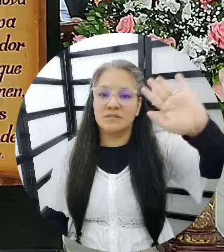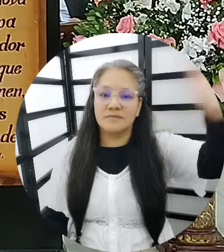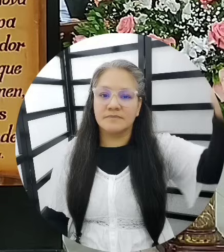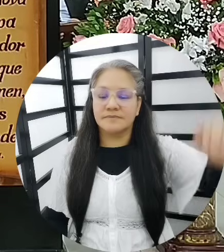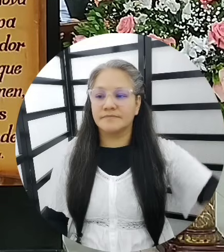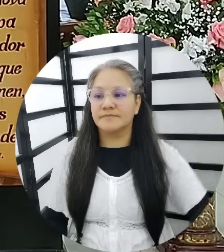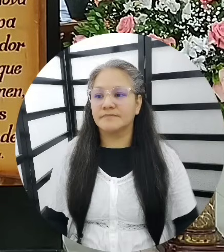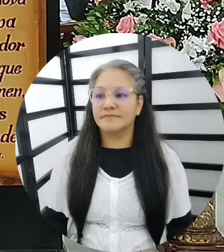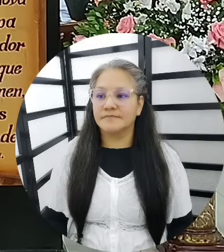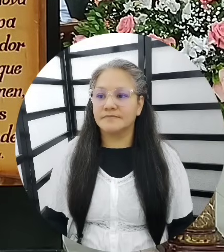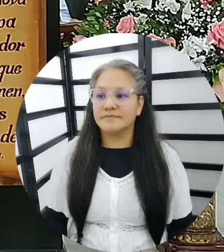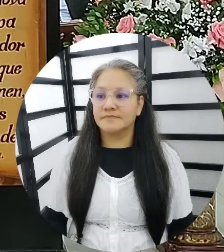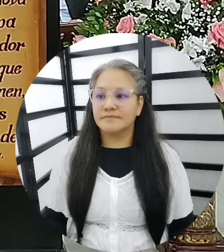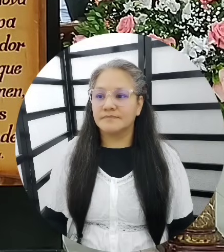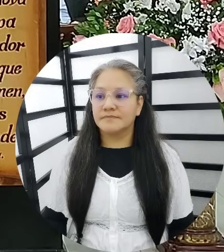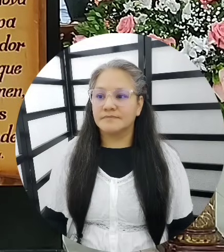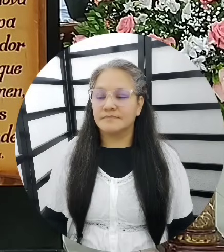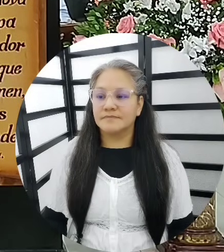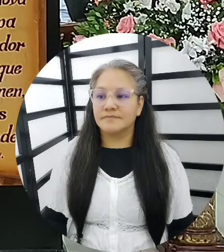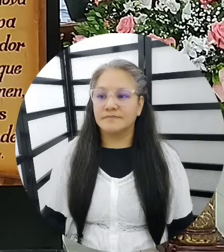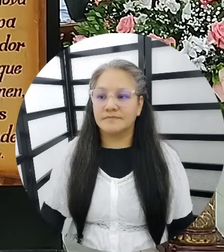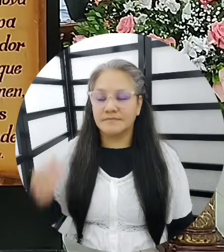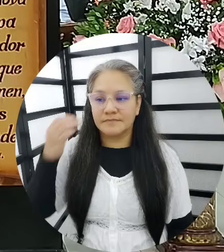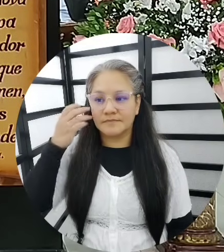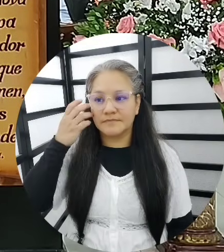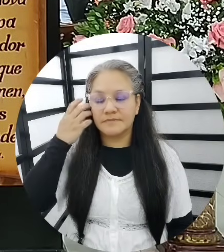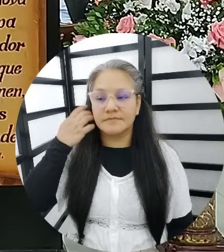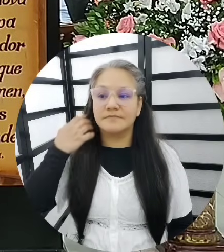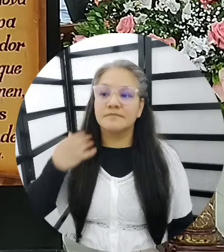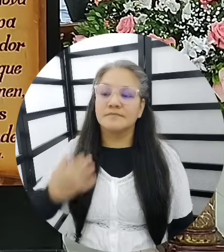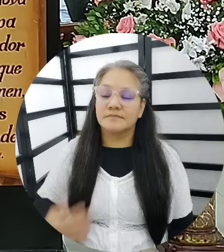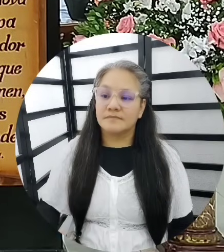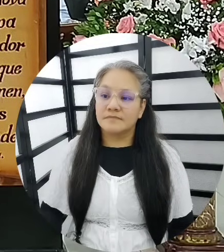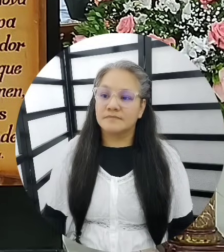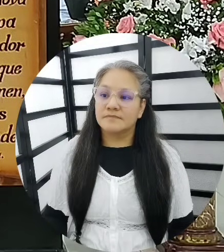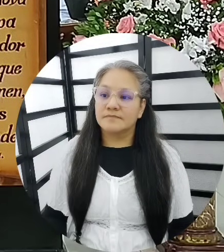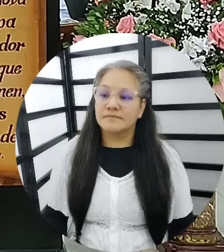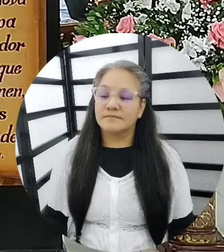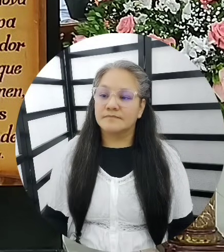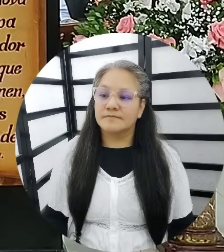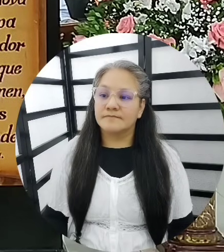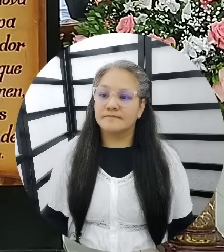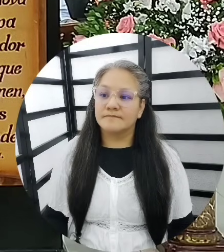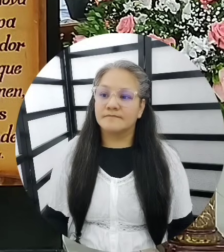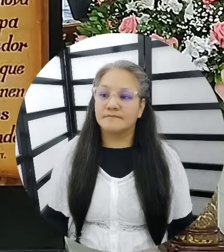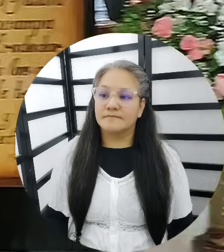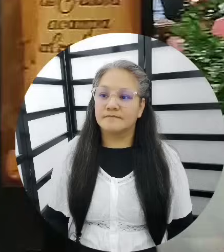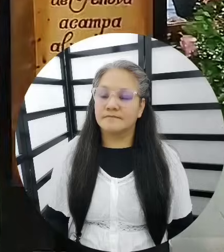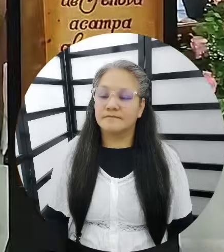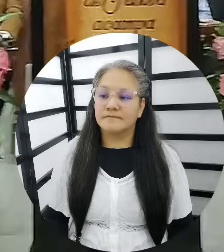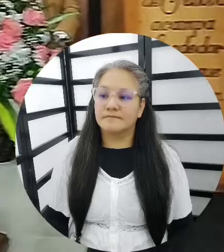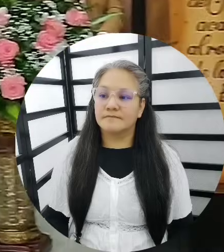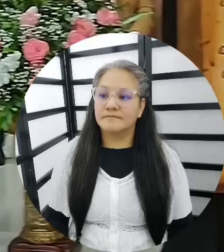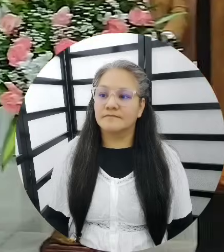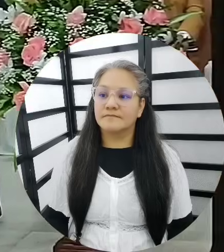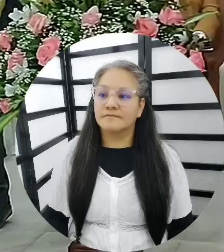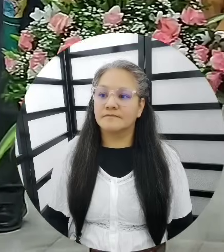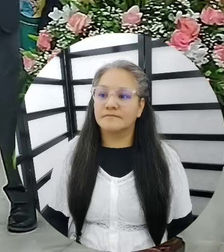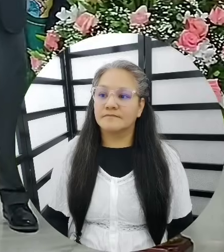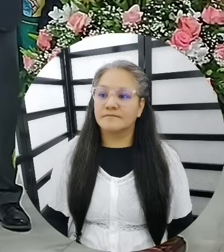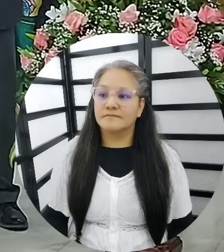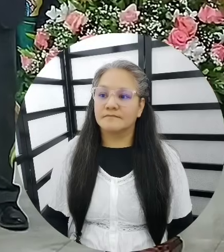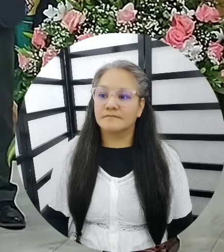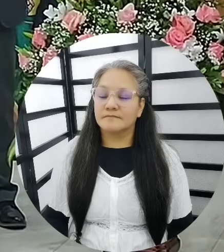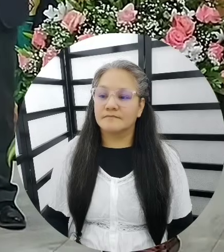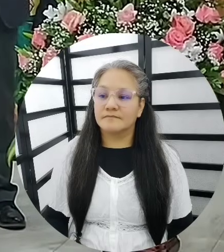Aleluya. Pero no solo eso. Ustedes saben que el salmista era un compositor, él era un cantor,